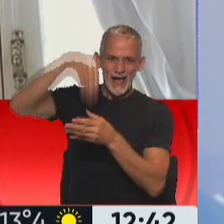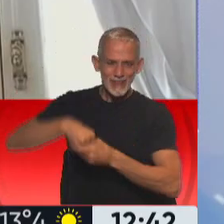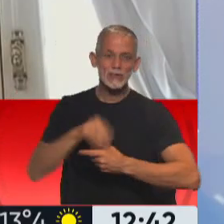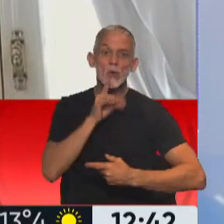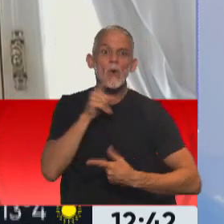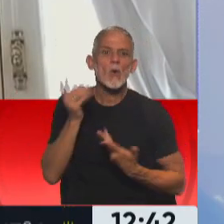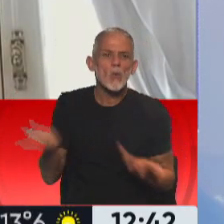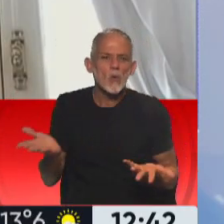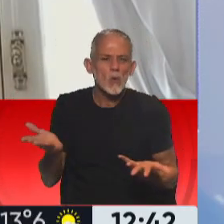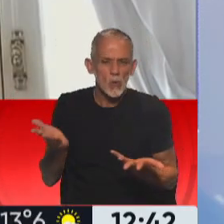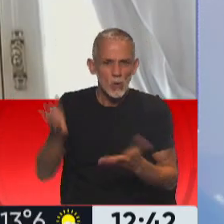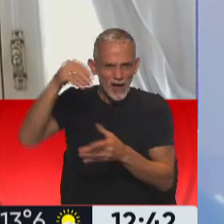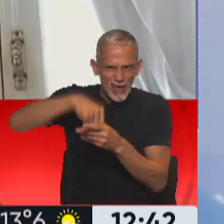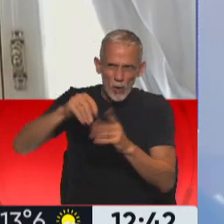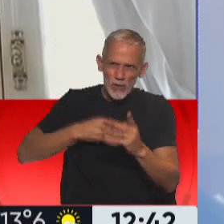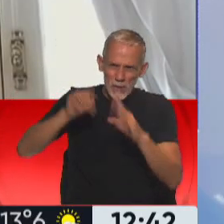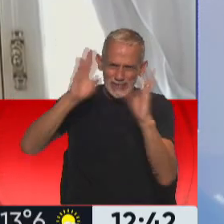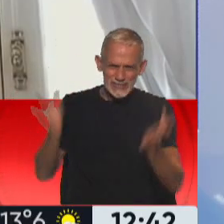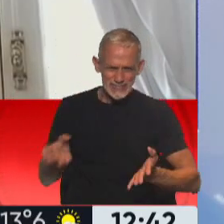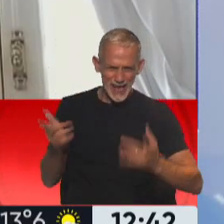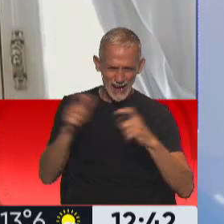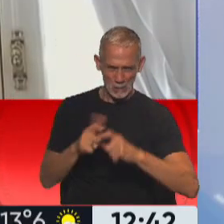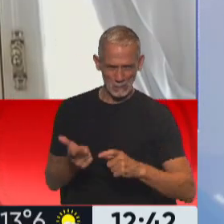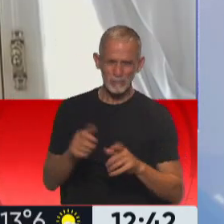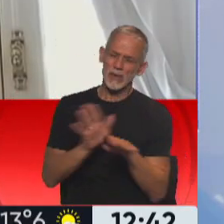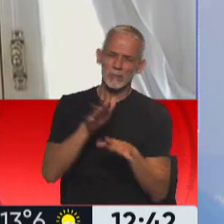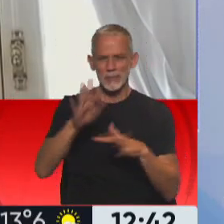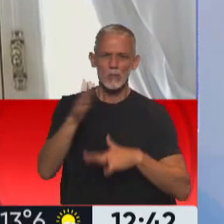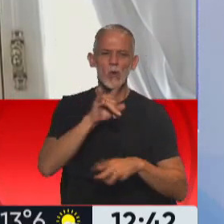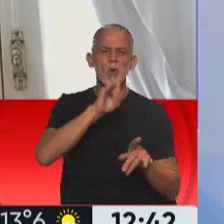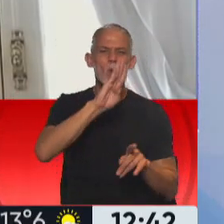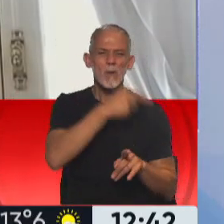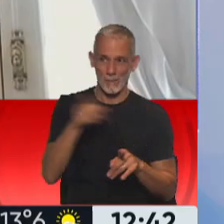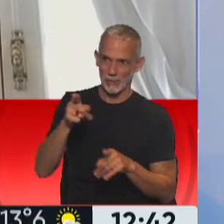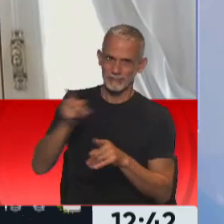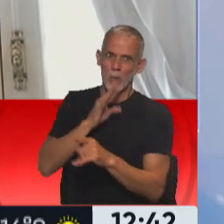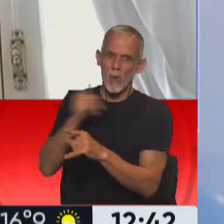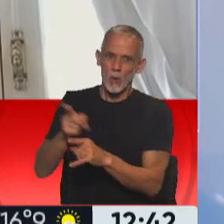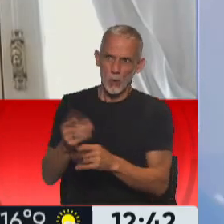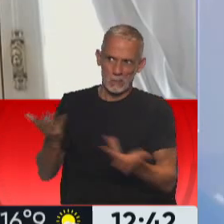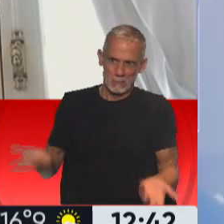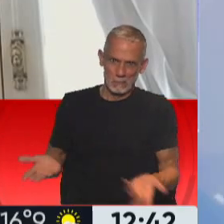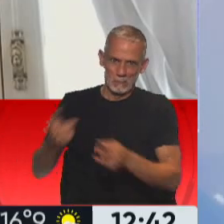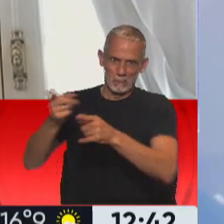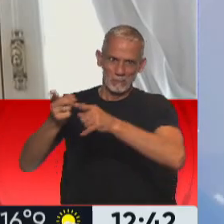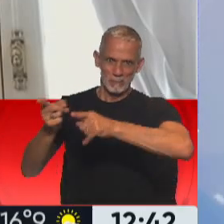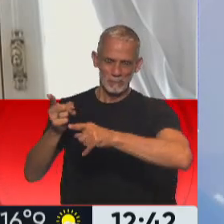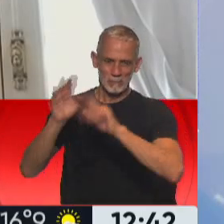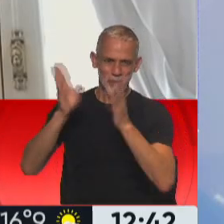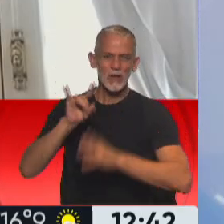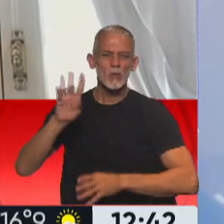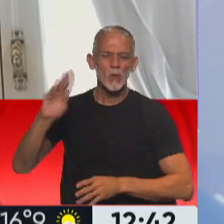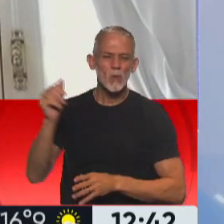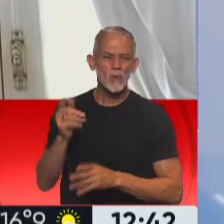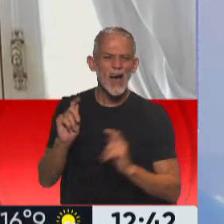Moscú. O sea, imagínense la UBA, pero a nivel, Sí, sí, sí, digamos, sí, que sí, sí. esa cátedra había sido